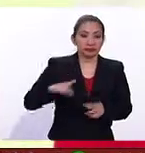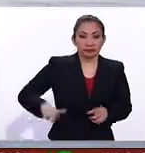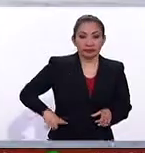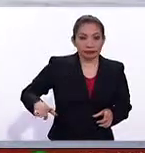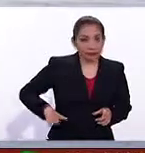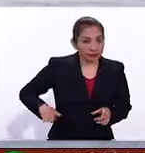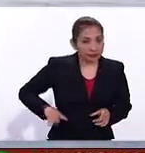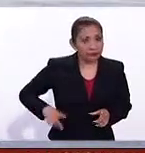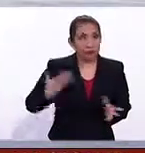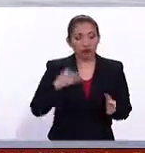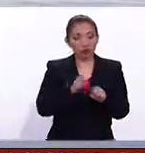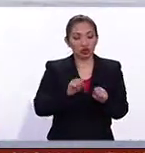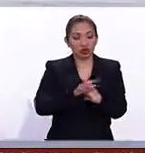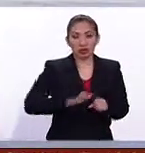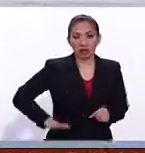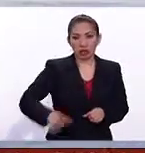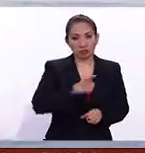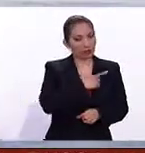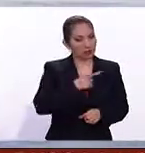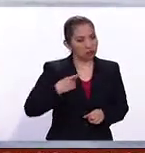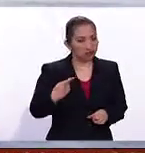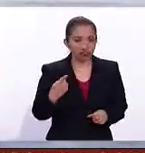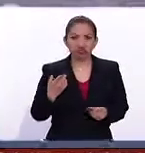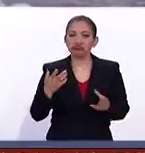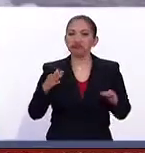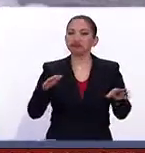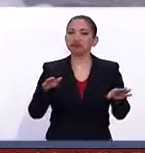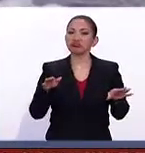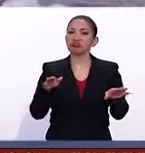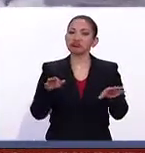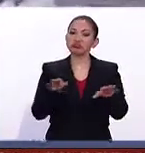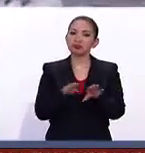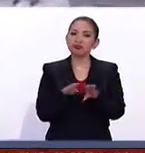gobierno, como sociedad, tenemos que ser suficientemente